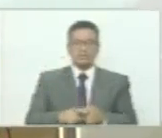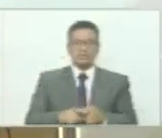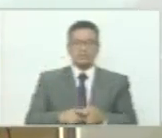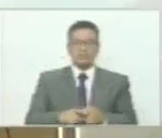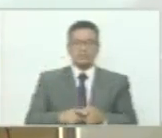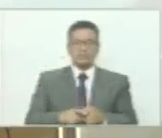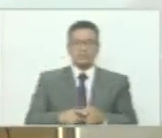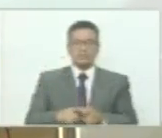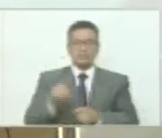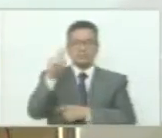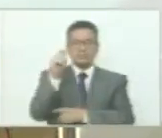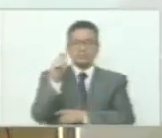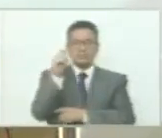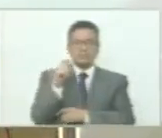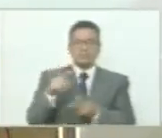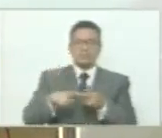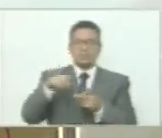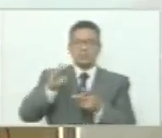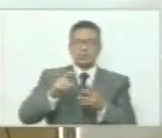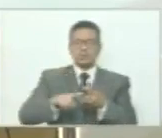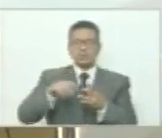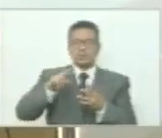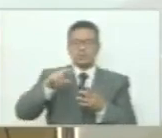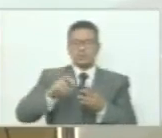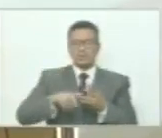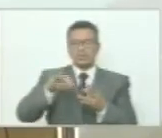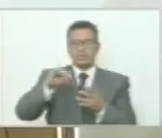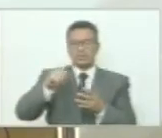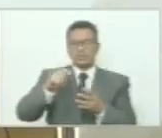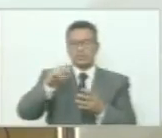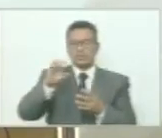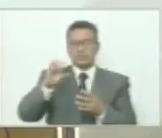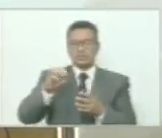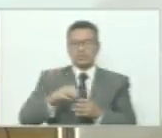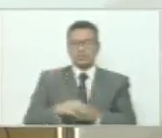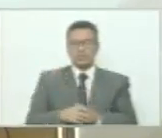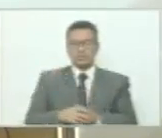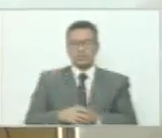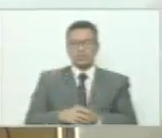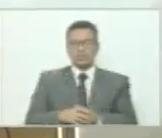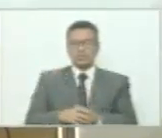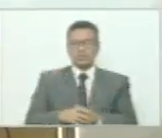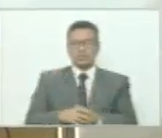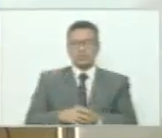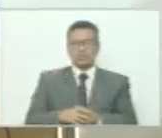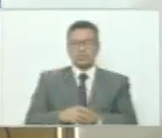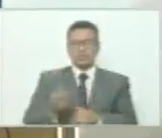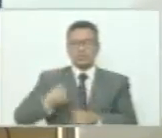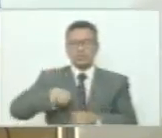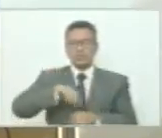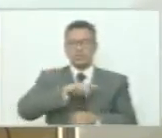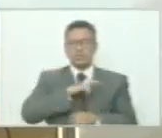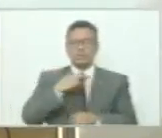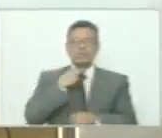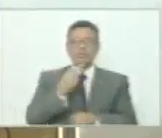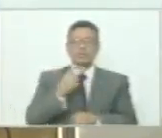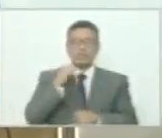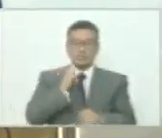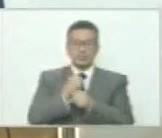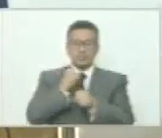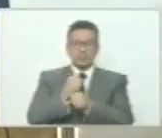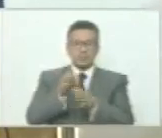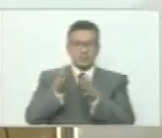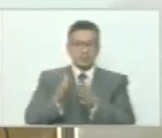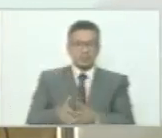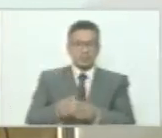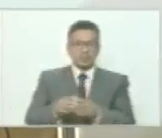los diputados Carreño, Rondero, Infante, nuestra querida vocera de los trabajadores